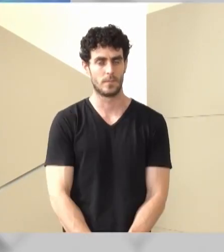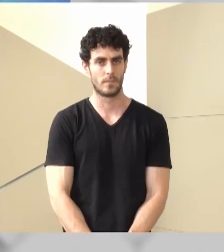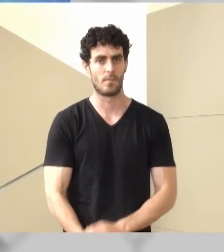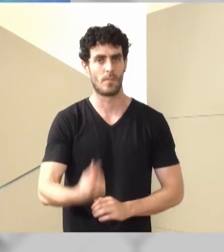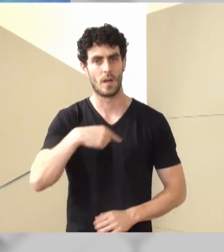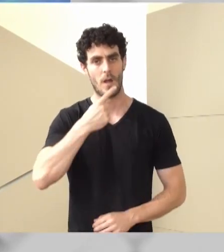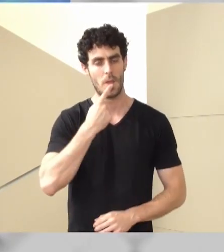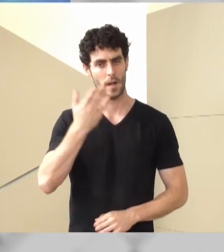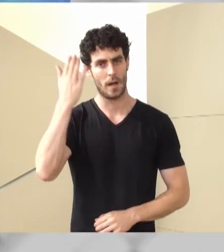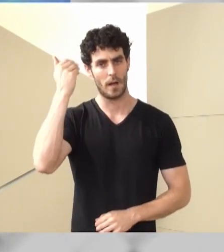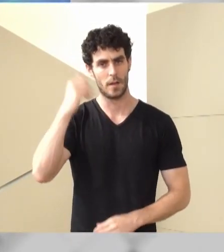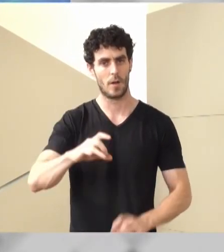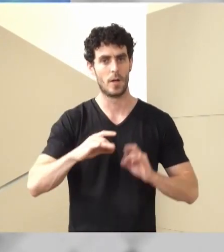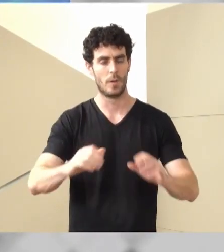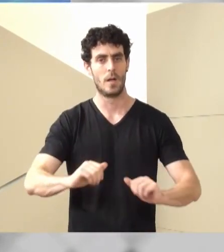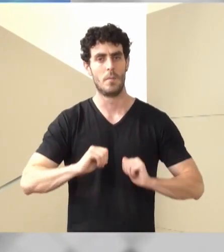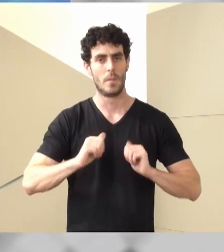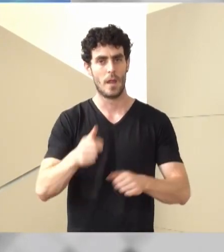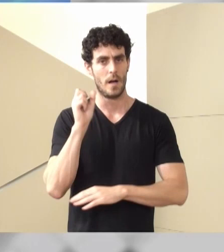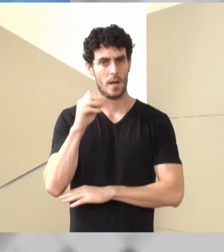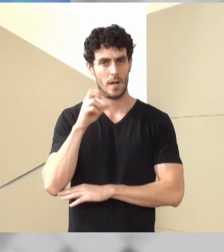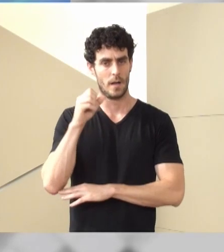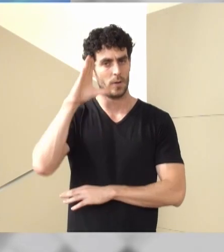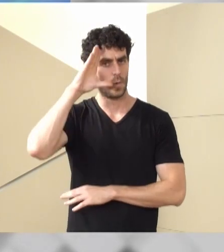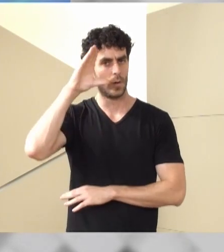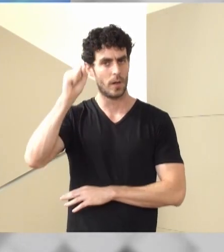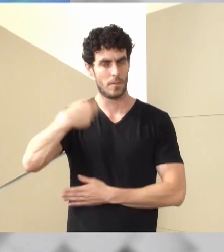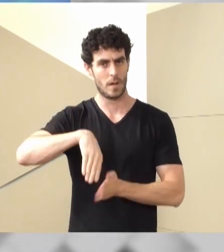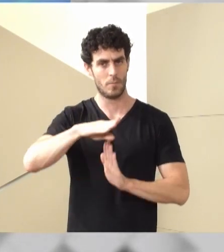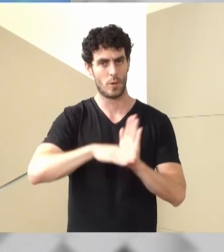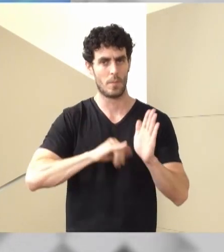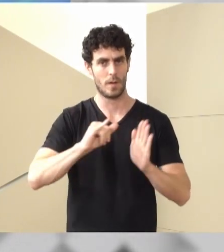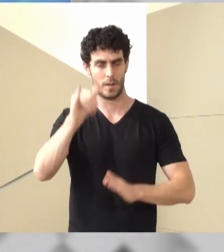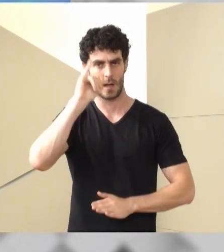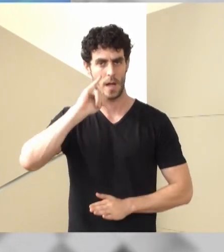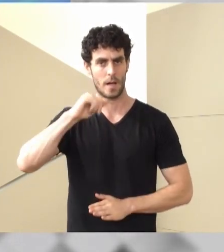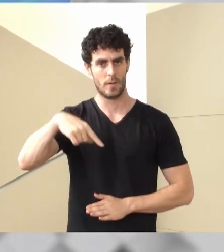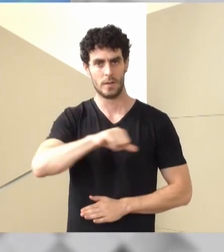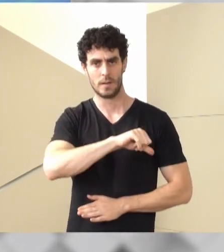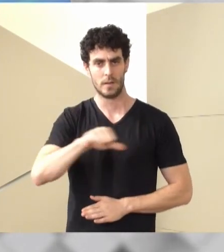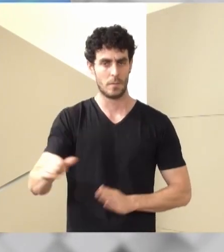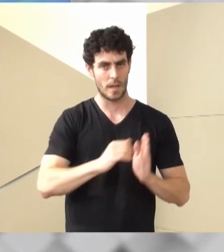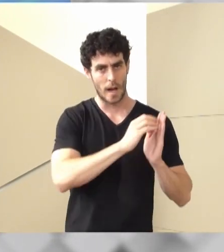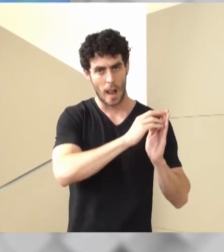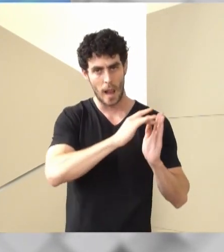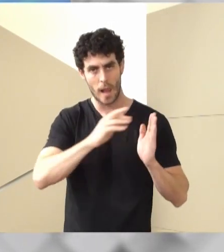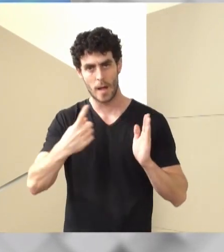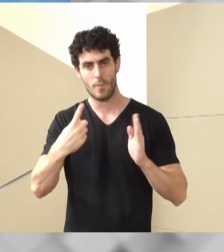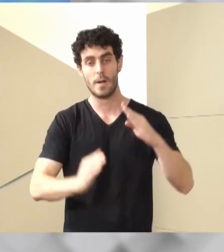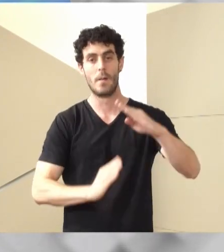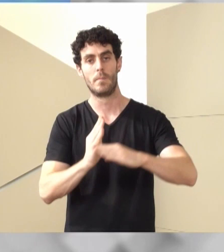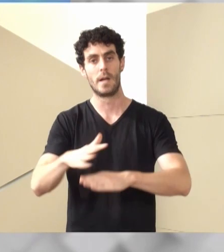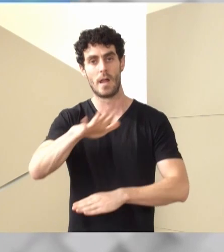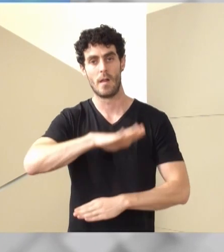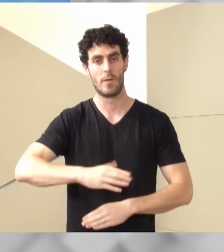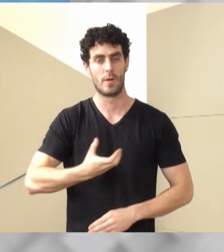Y nos vamos a despedir como comenzamos, con los actos que la Guardia Civil tiene programados en La Rioja a lo largo de esta semana. Y una de las paradas es en